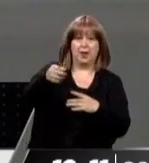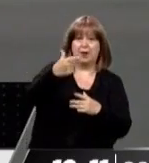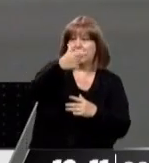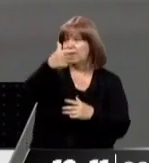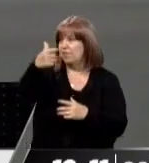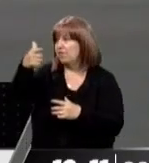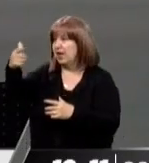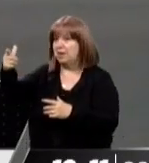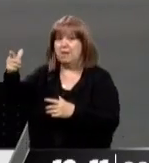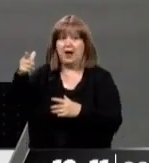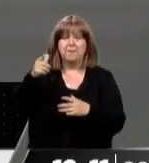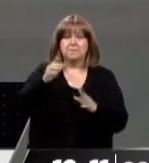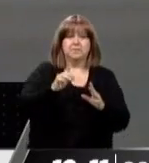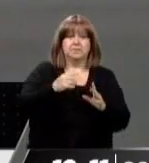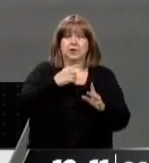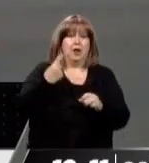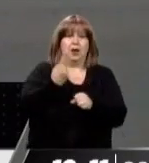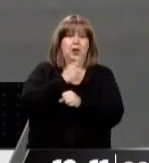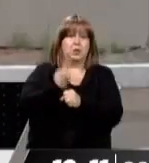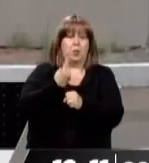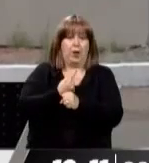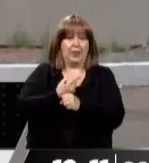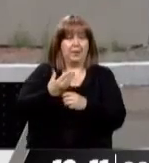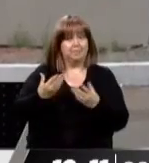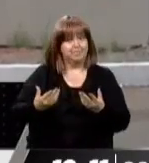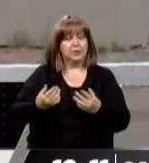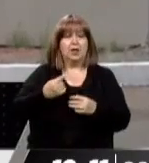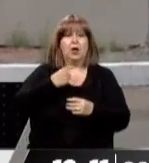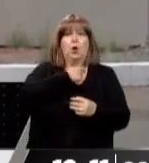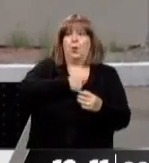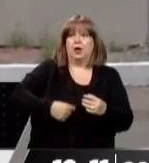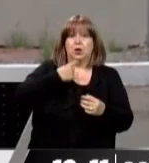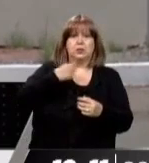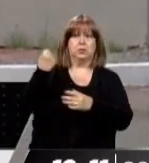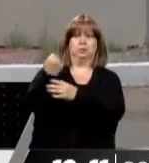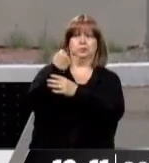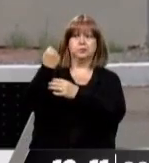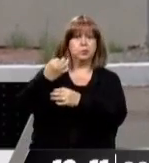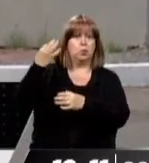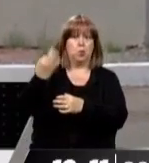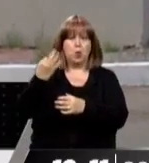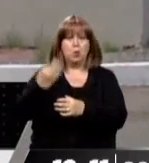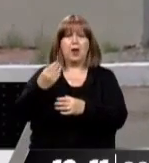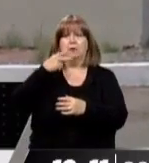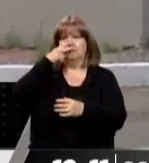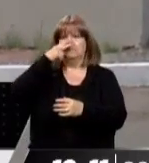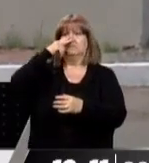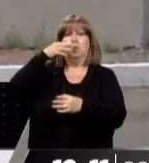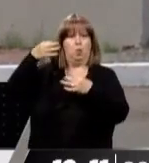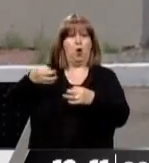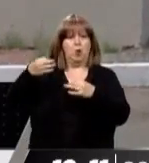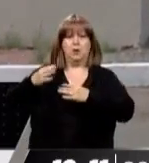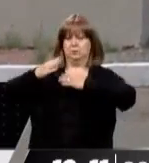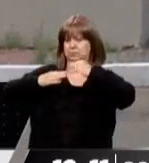claro, cómo son las instalaciones. Aparte, un gobierno que te está diciendo, es una cárcel modelo de, uh-huh, de primera línea o de los mayores avances en cuanto a